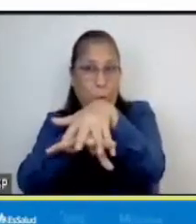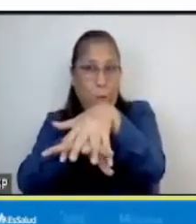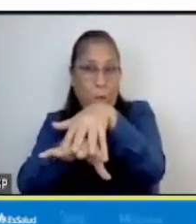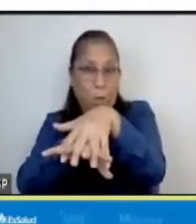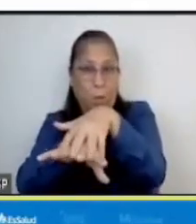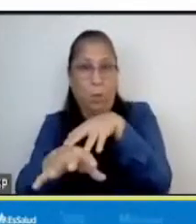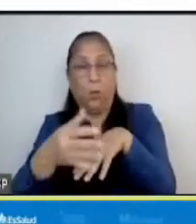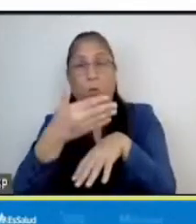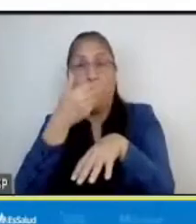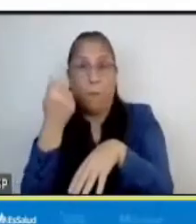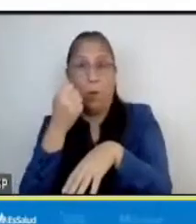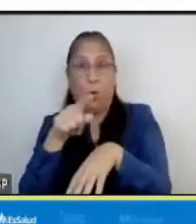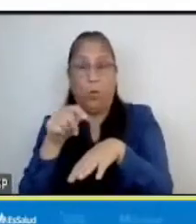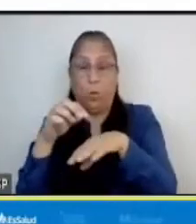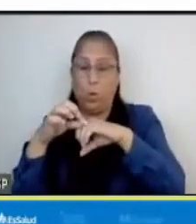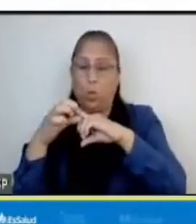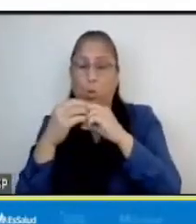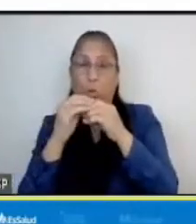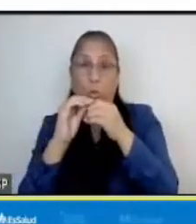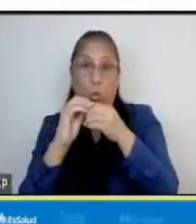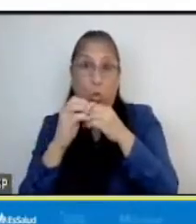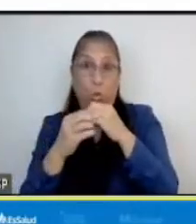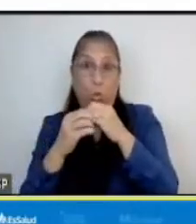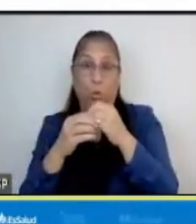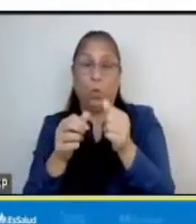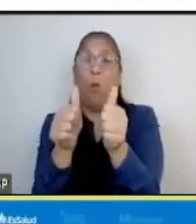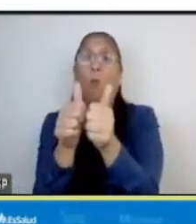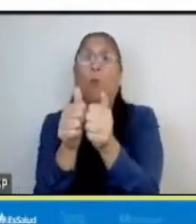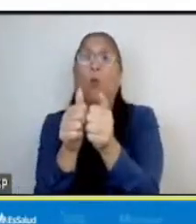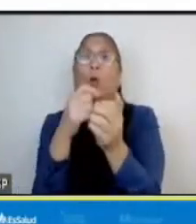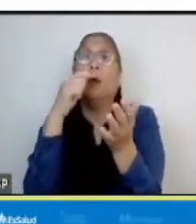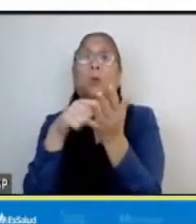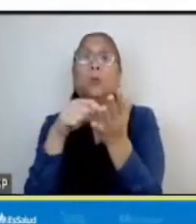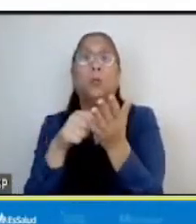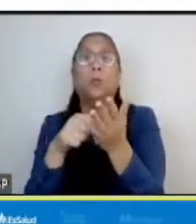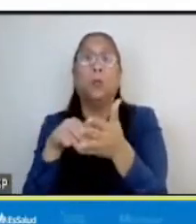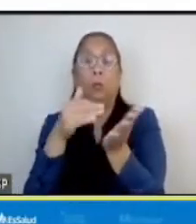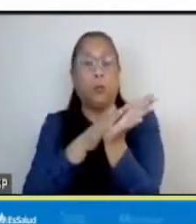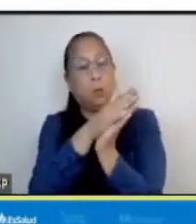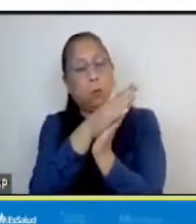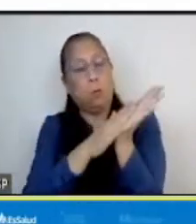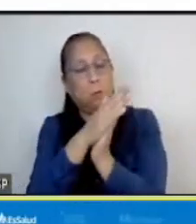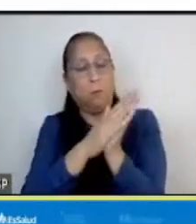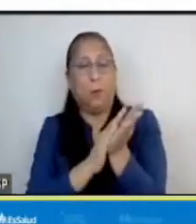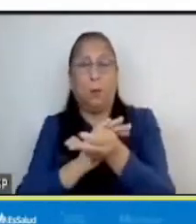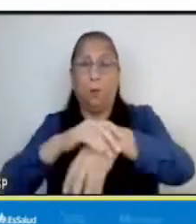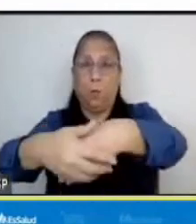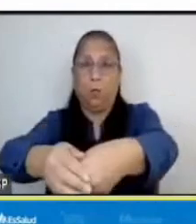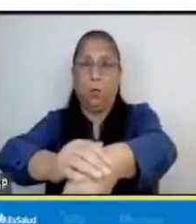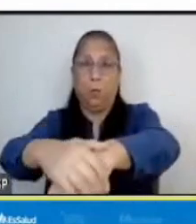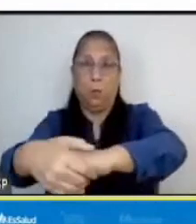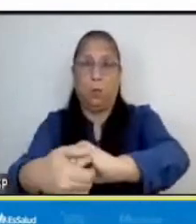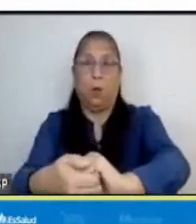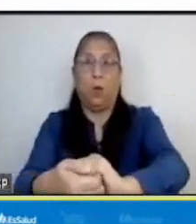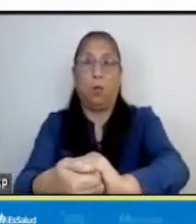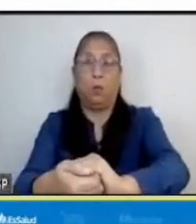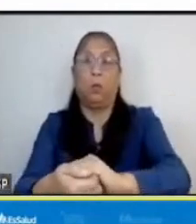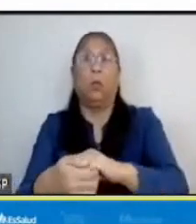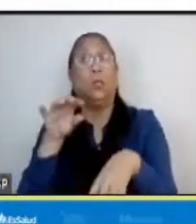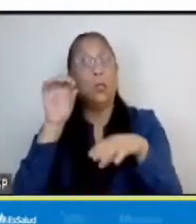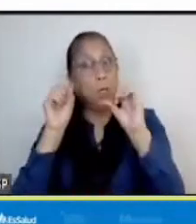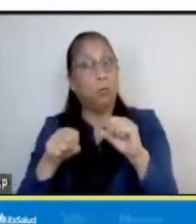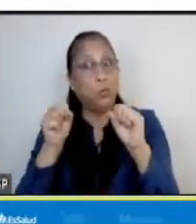manera los nudillos, se lava el pulgar, se lava nuevamente la palma, se enjuaga y después, en la medida de lo posible,